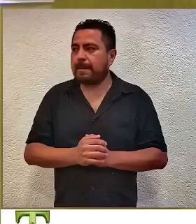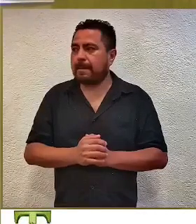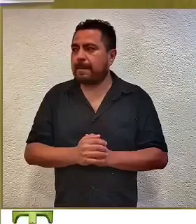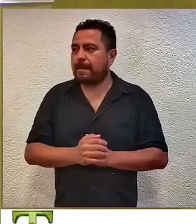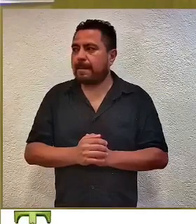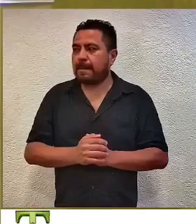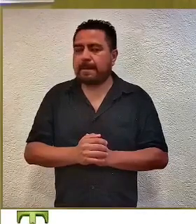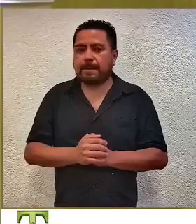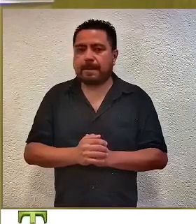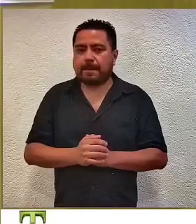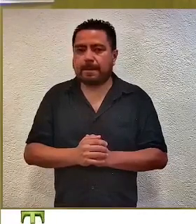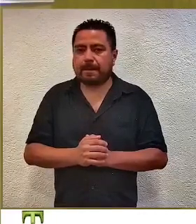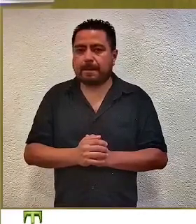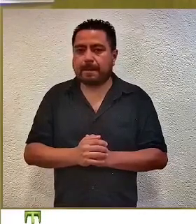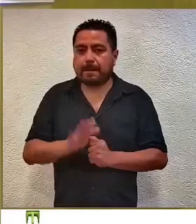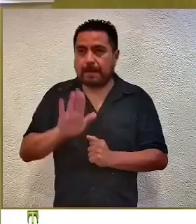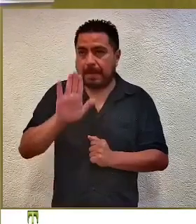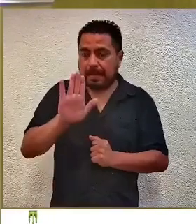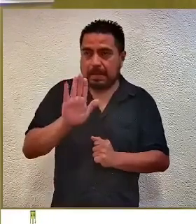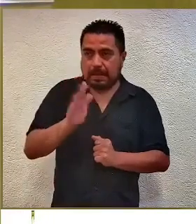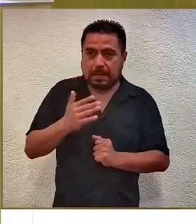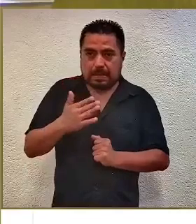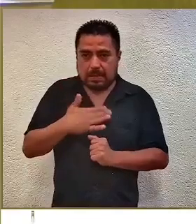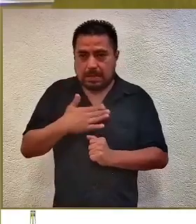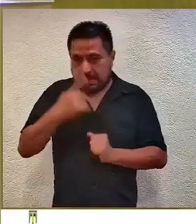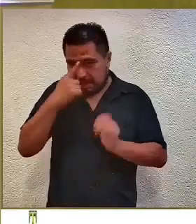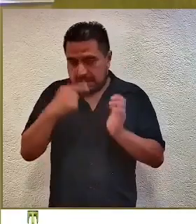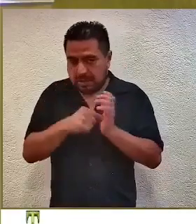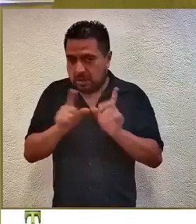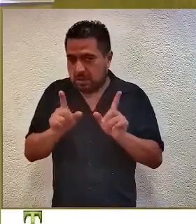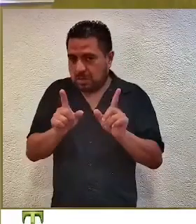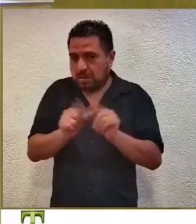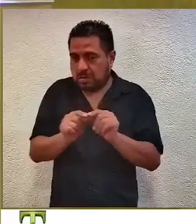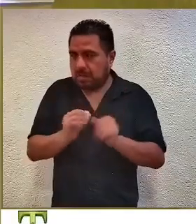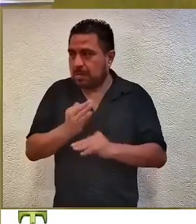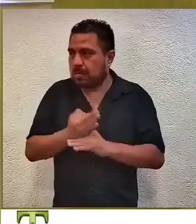Antes, creo que solamente para